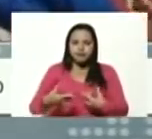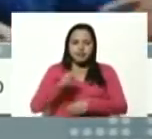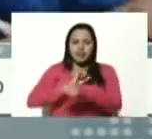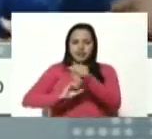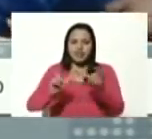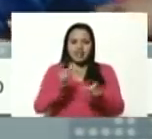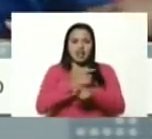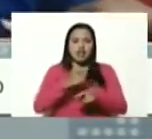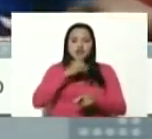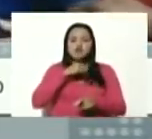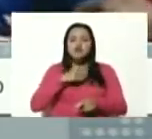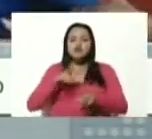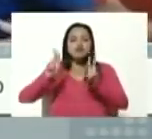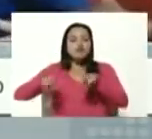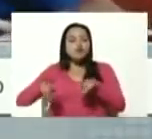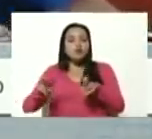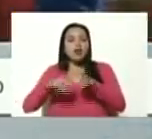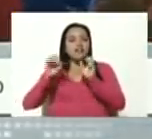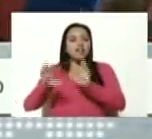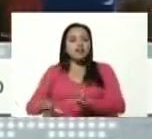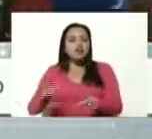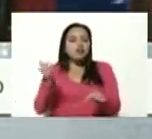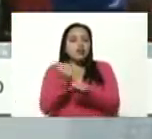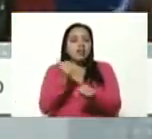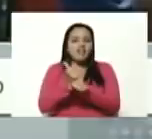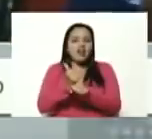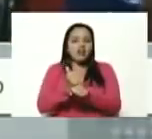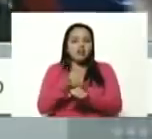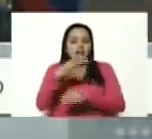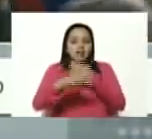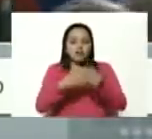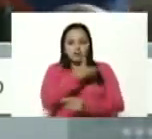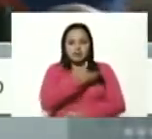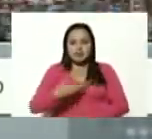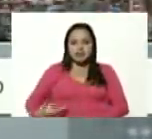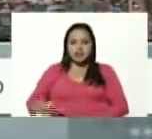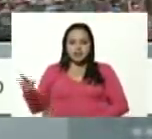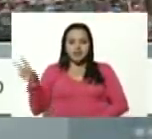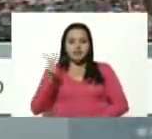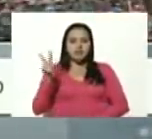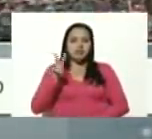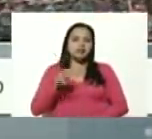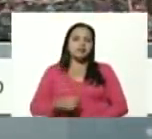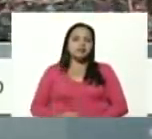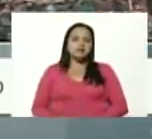jamás abandonó sus funciones como presidente de la República.